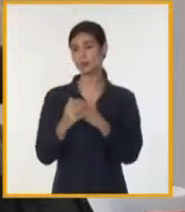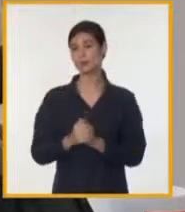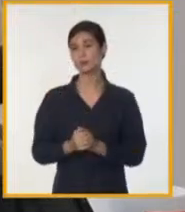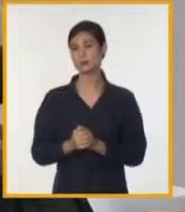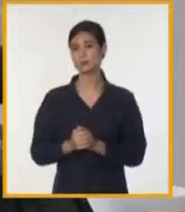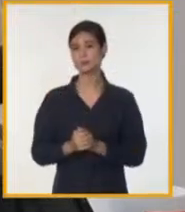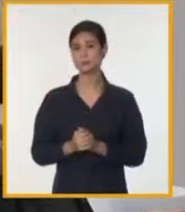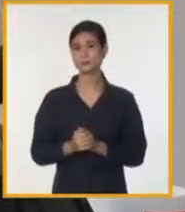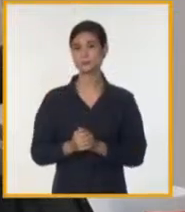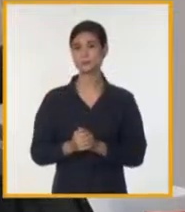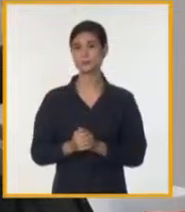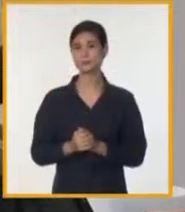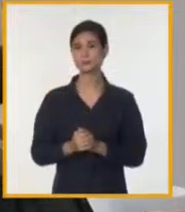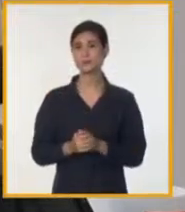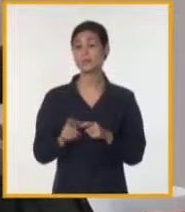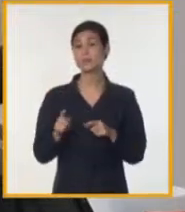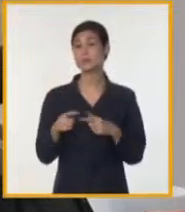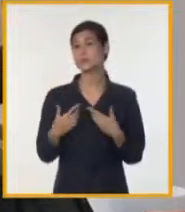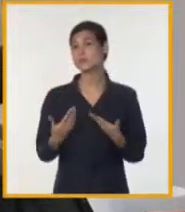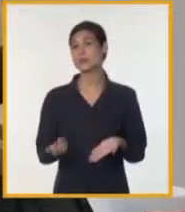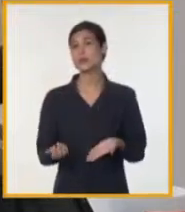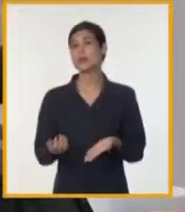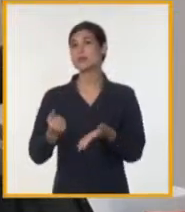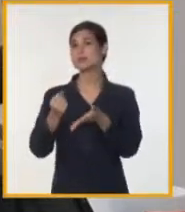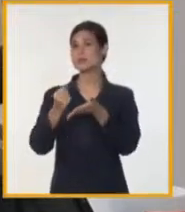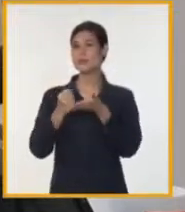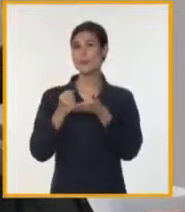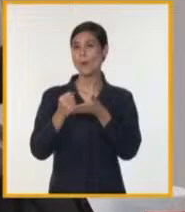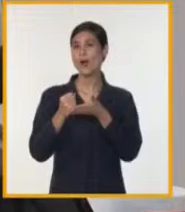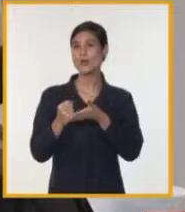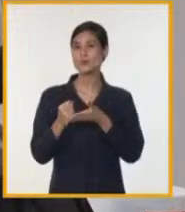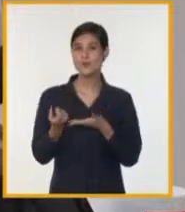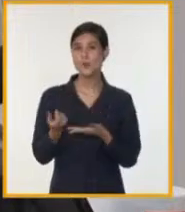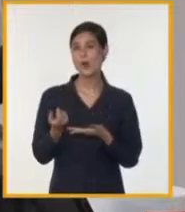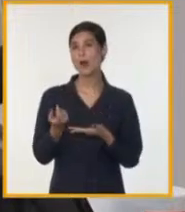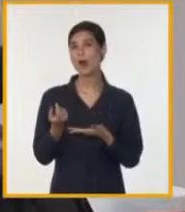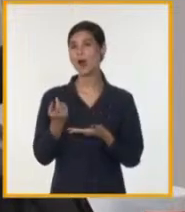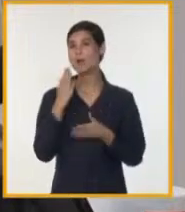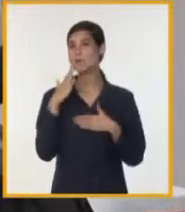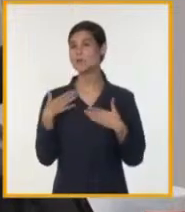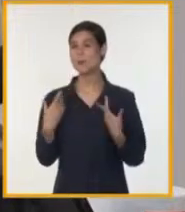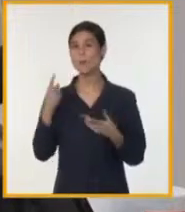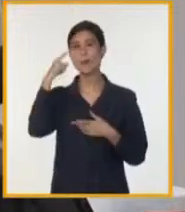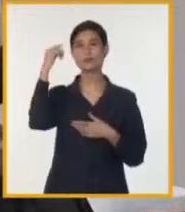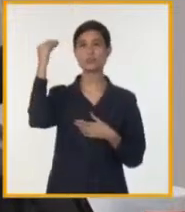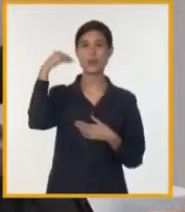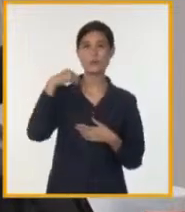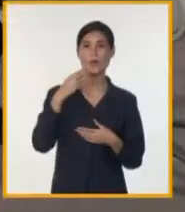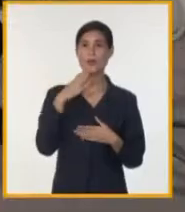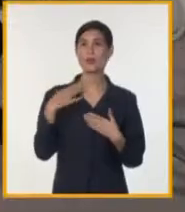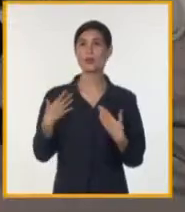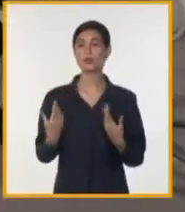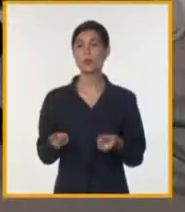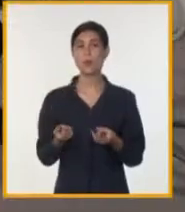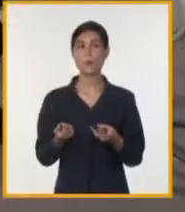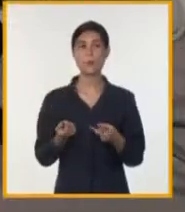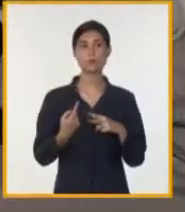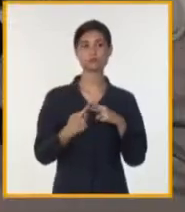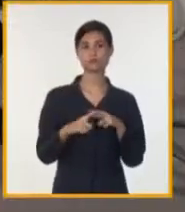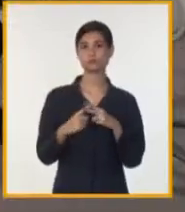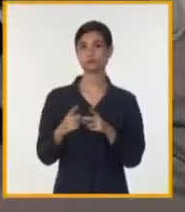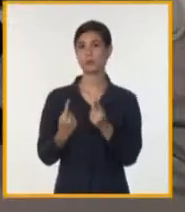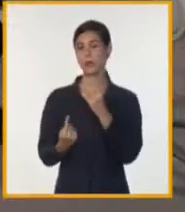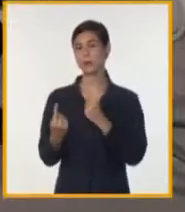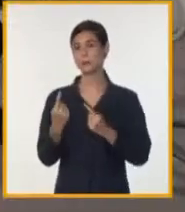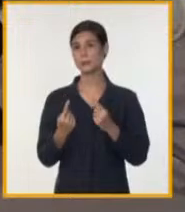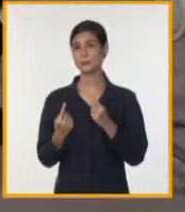hoy. Y eso nos hace también tener indicadores de accidentalidad regularmente bajos, a pesar